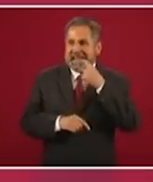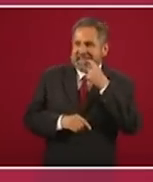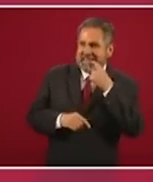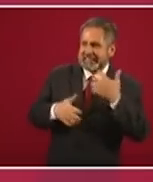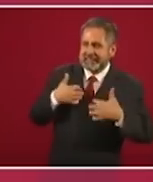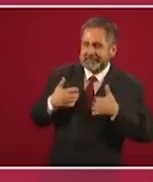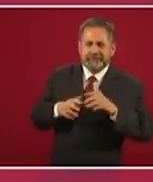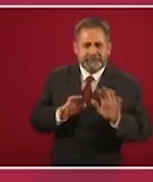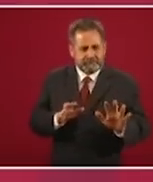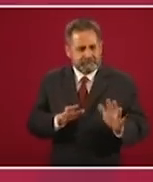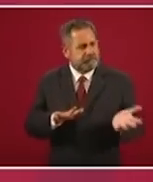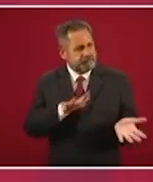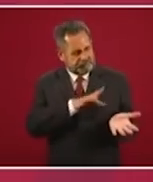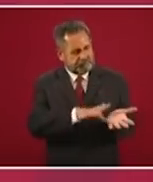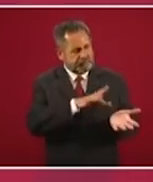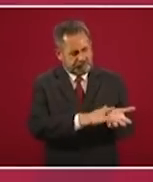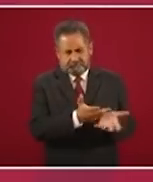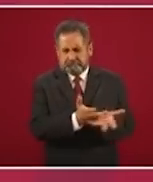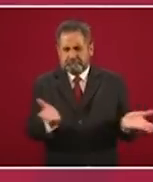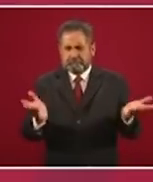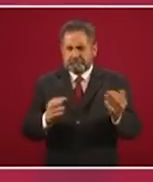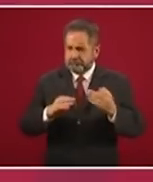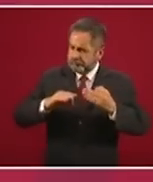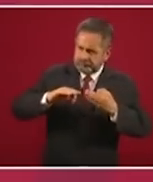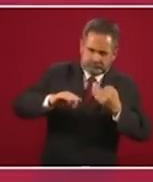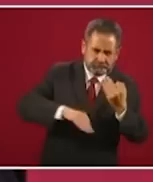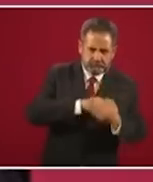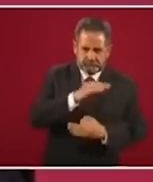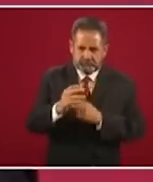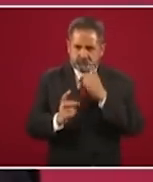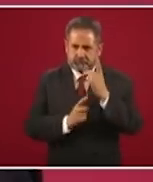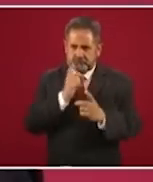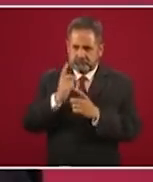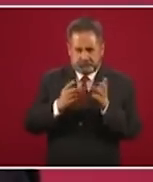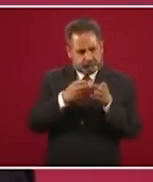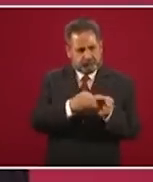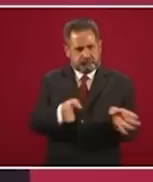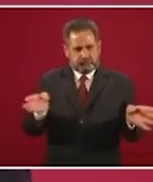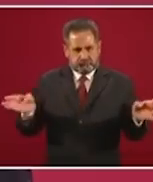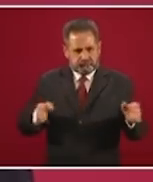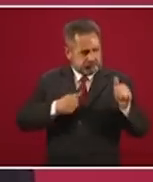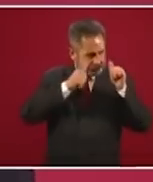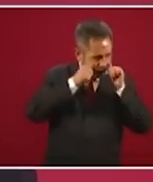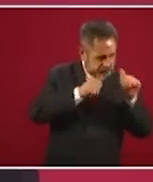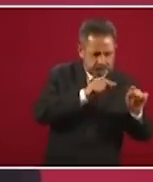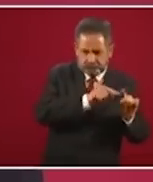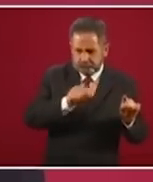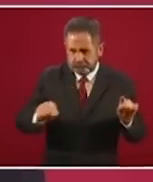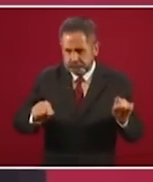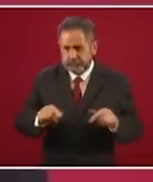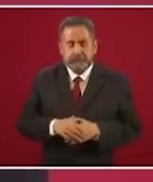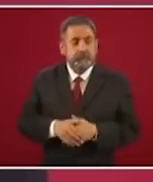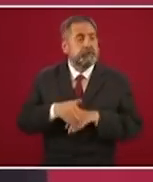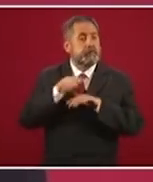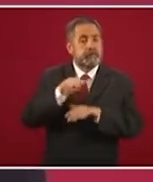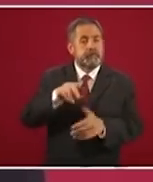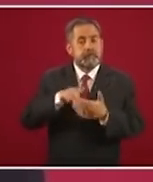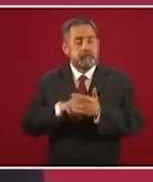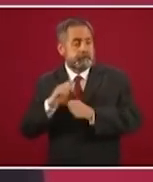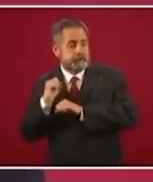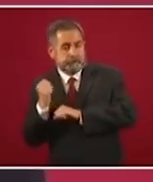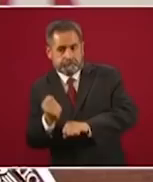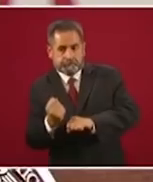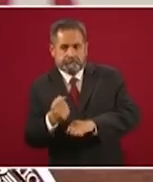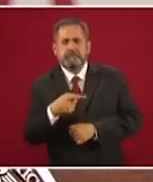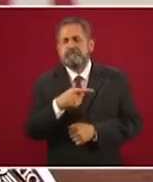sentimientos, pues apoyar a todos los deportes. Tenemos que apoyarlos, todos. Y en el caso del béisbol, lo estamos